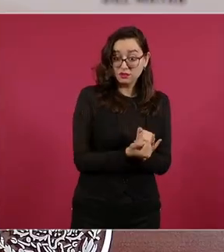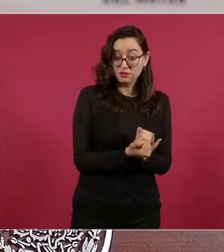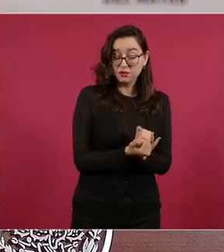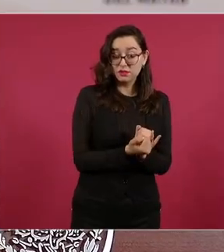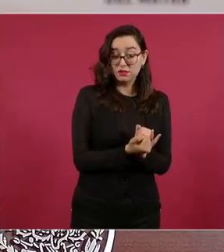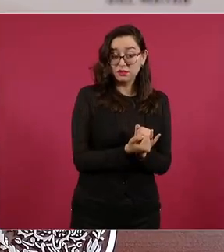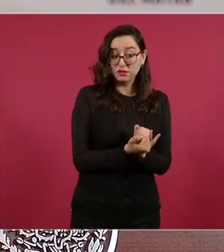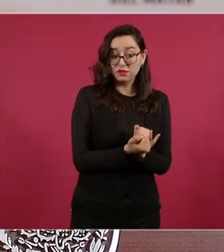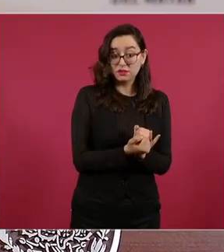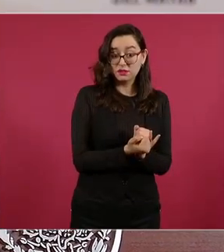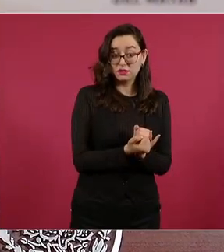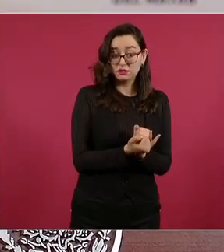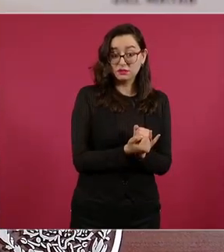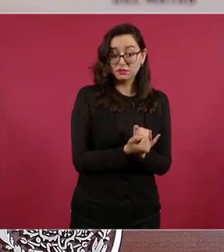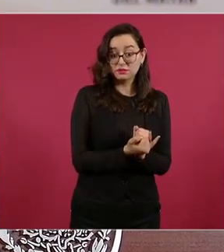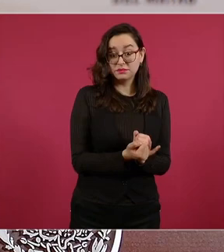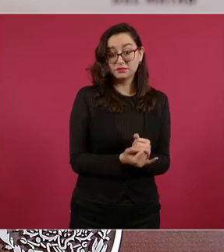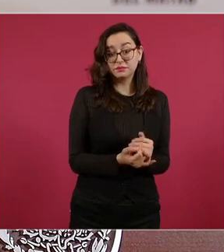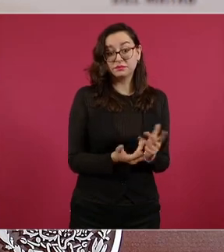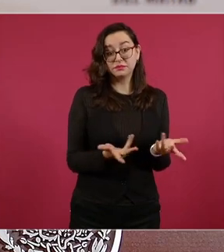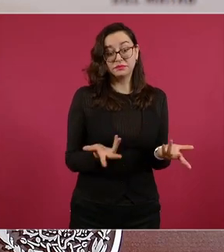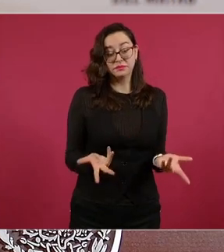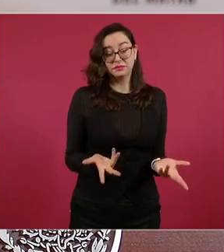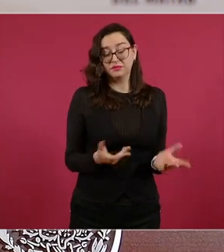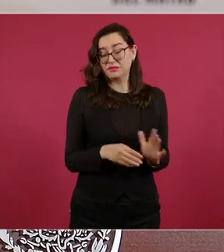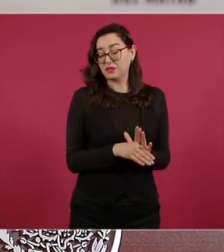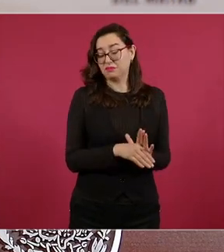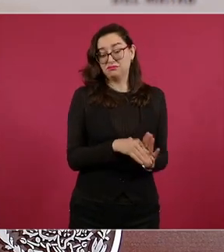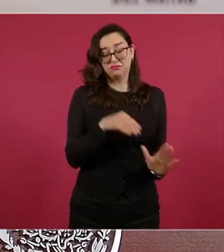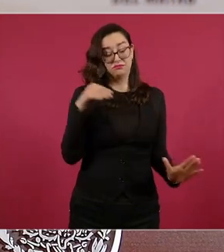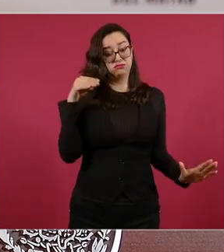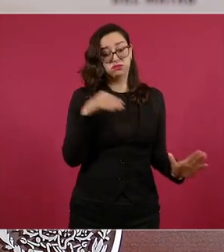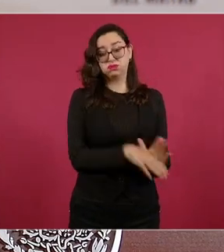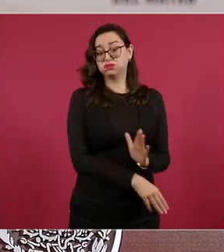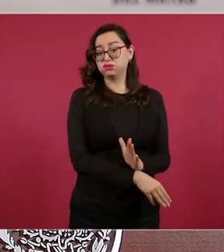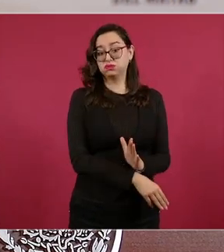a la crisis, más que eso,